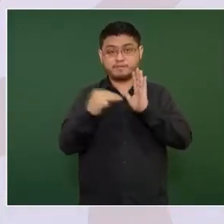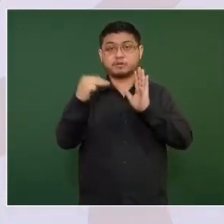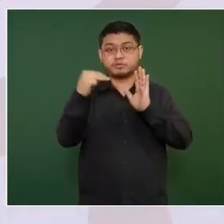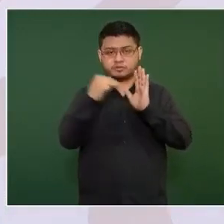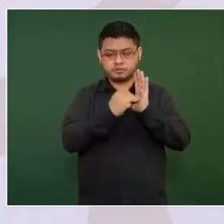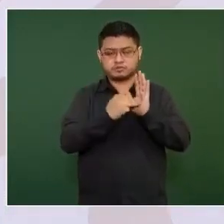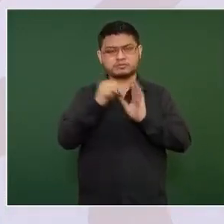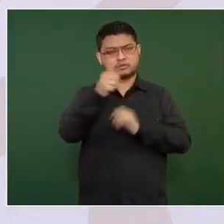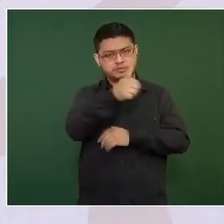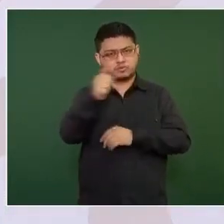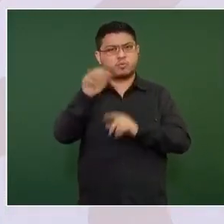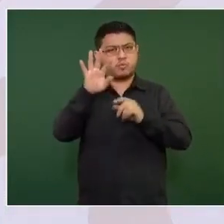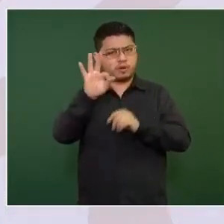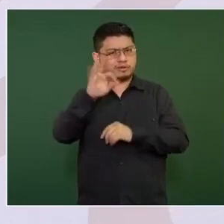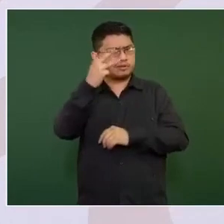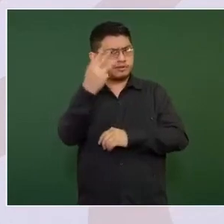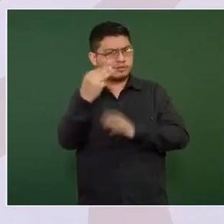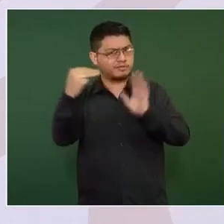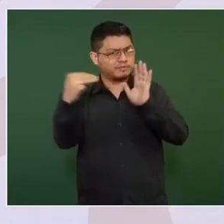2.643.000,